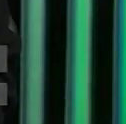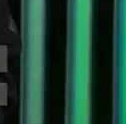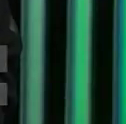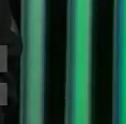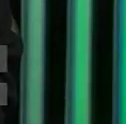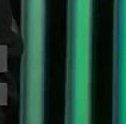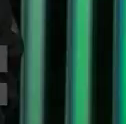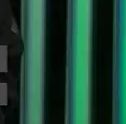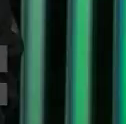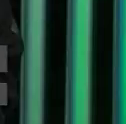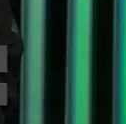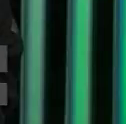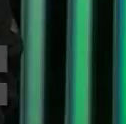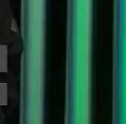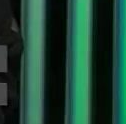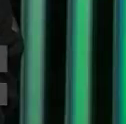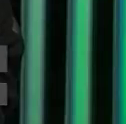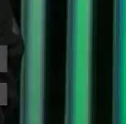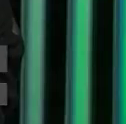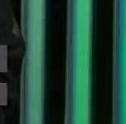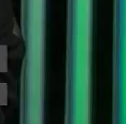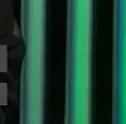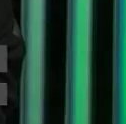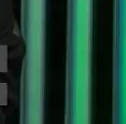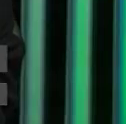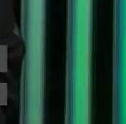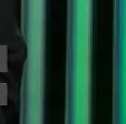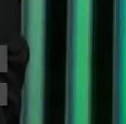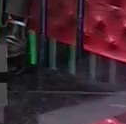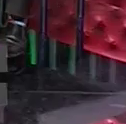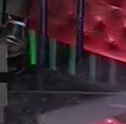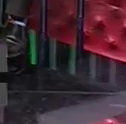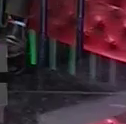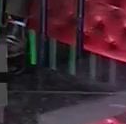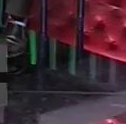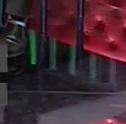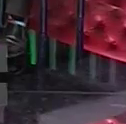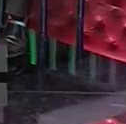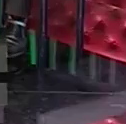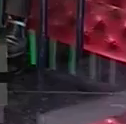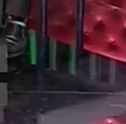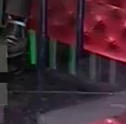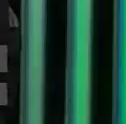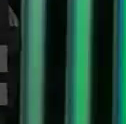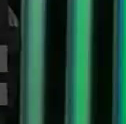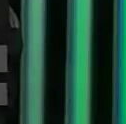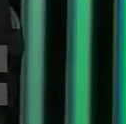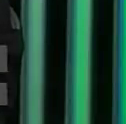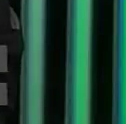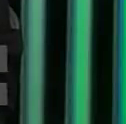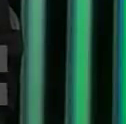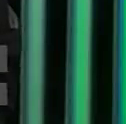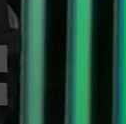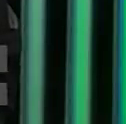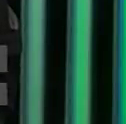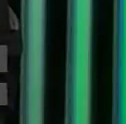pasamos de Pachamama, nos fuimos a Viene, ¿te acordás lo de la, sí, la, sí. La, AFE. Lo de AFE? Después al Cine Plaza y ahora